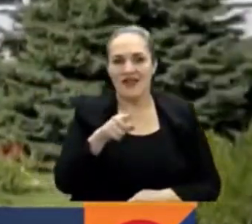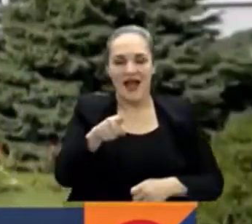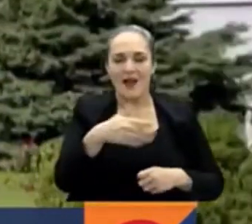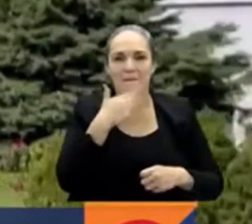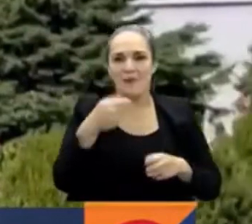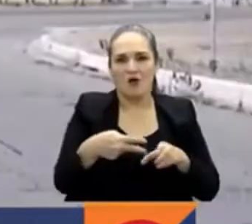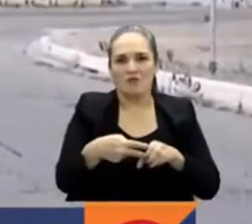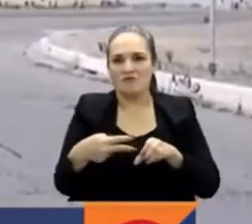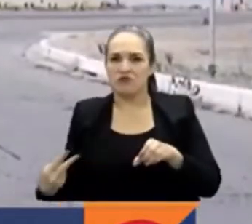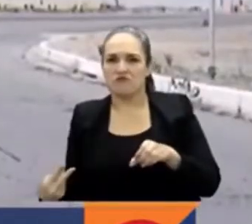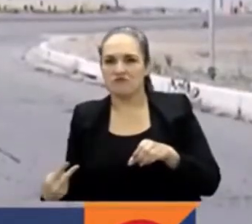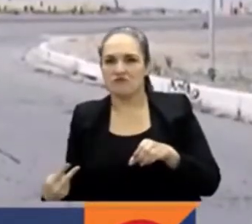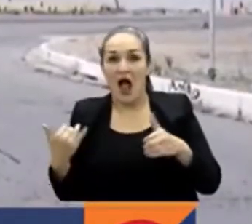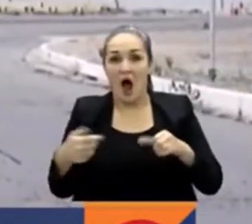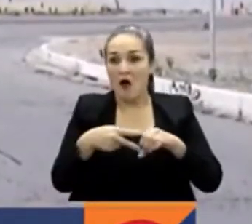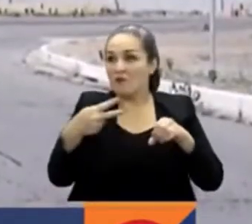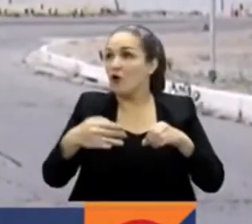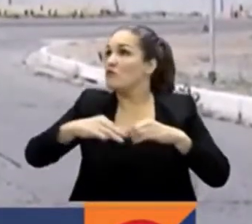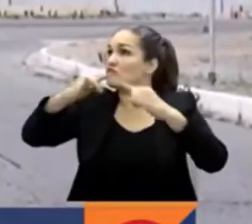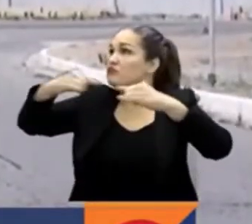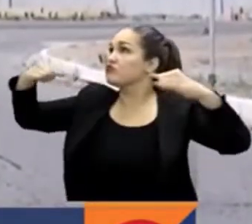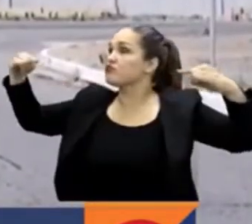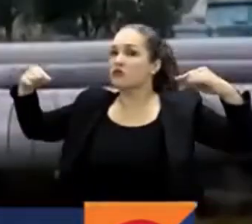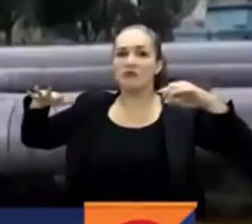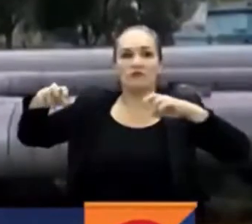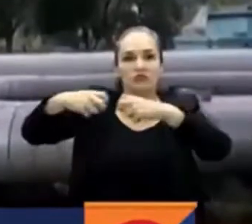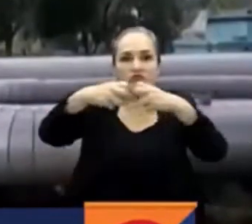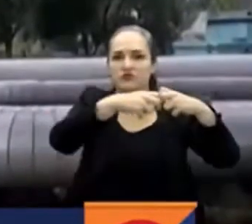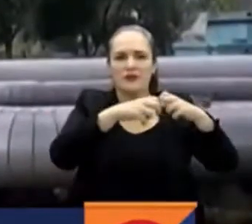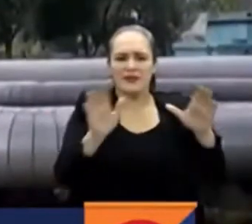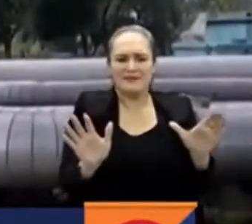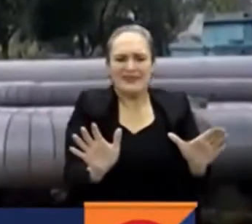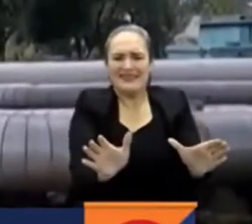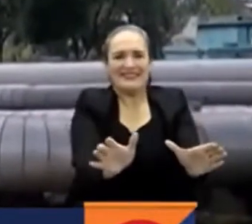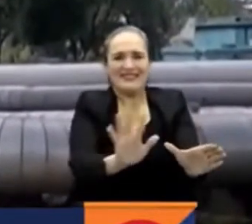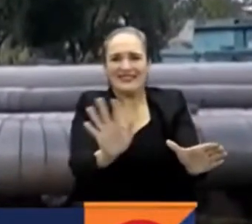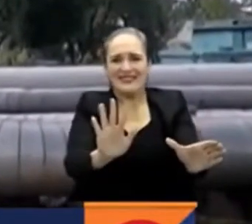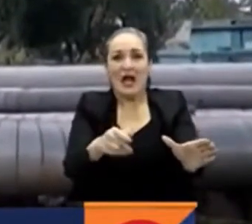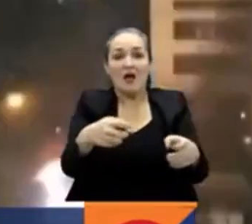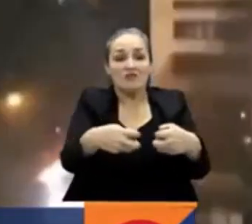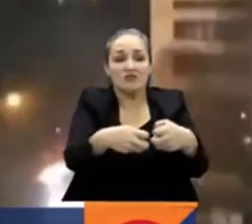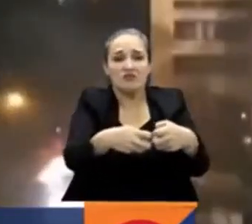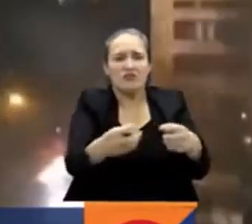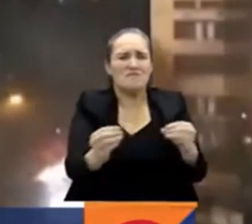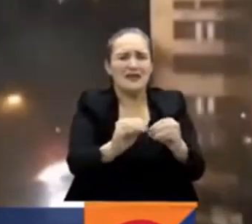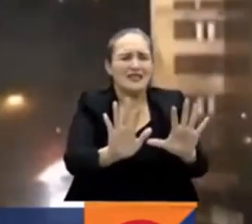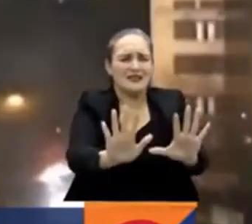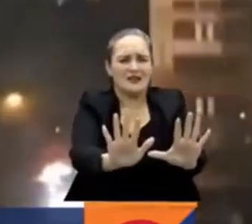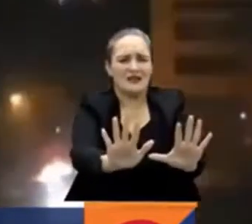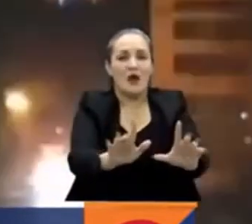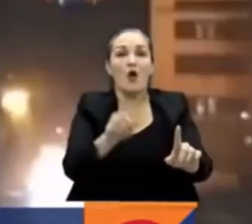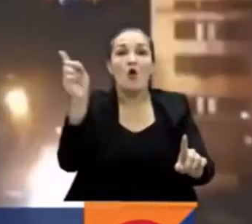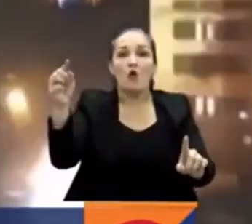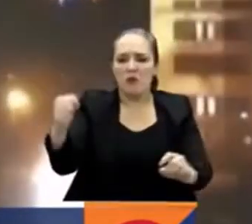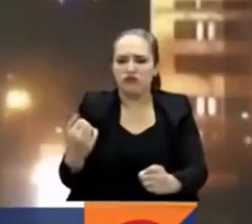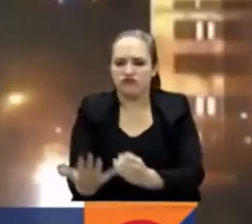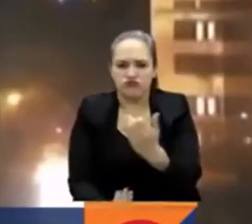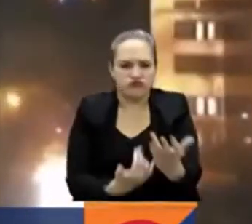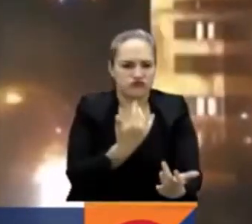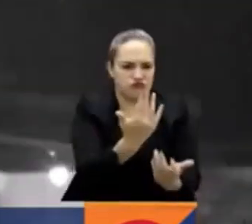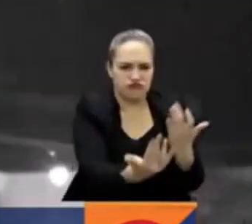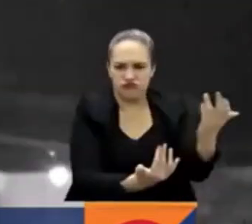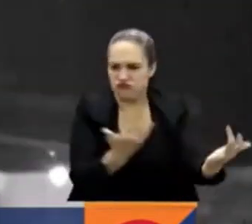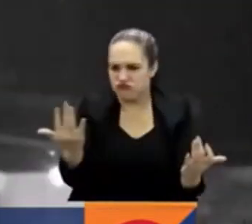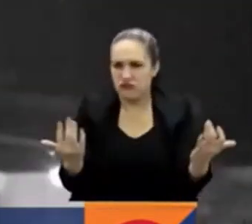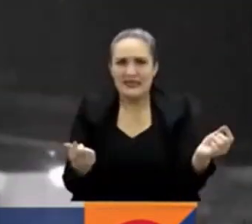de la red eléctrica nacional, según confirma Energoatom, el operador de sus plantas nucleares, producto de incendios que circundan